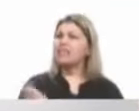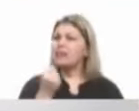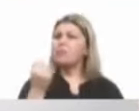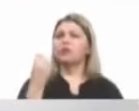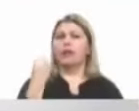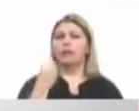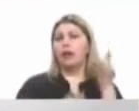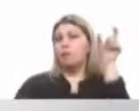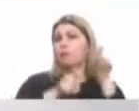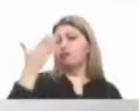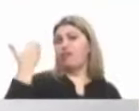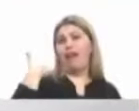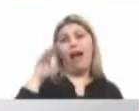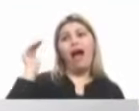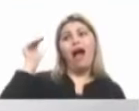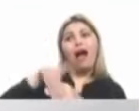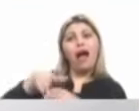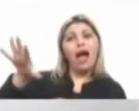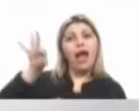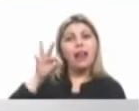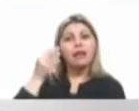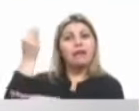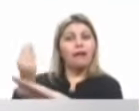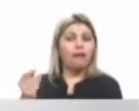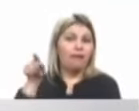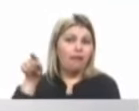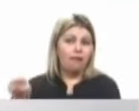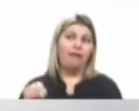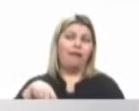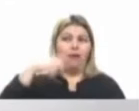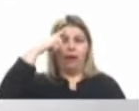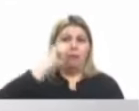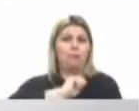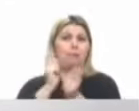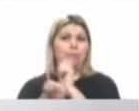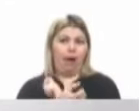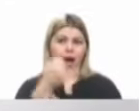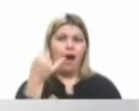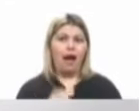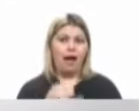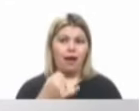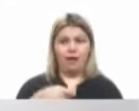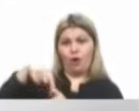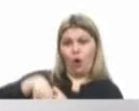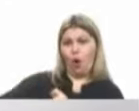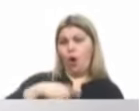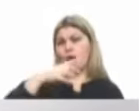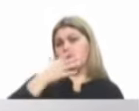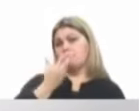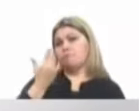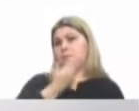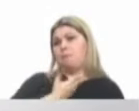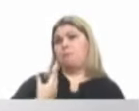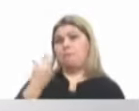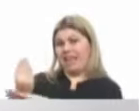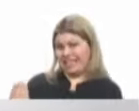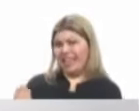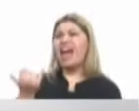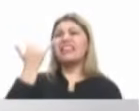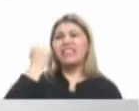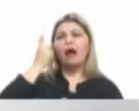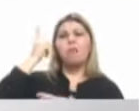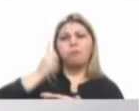2024. Nicolás Pose llevaba varios días de distanciamiento, se especuló mucho con su salida desde el día en que no